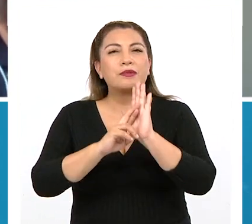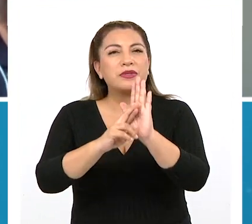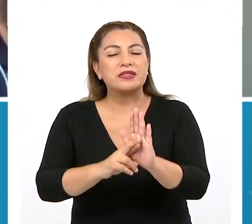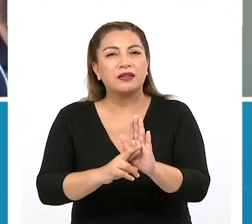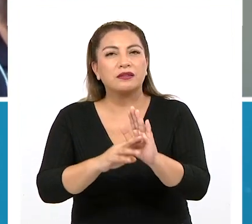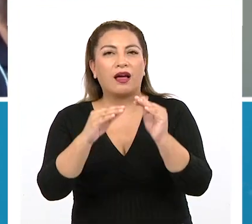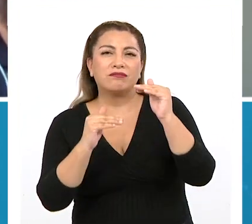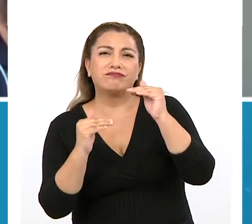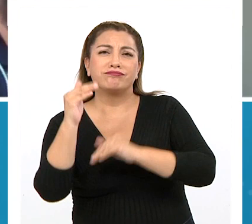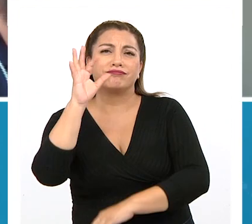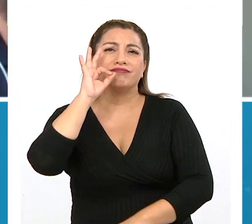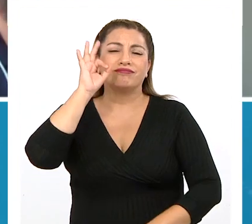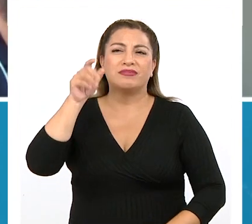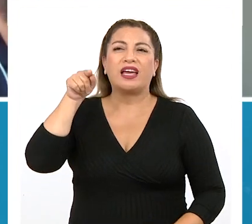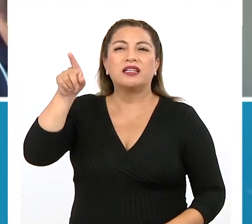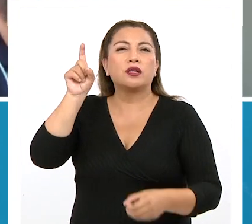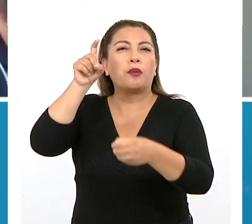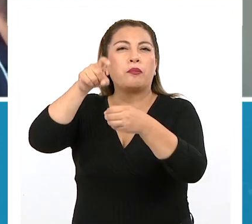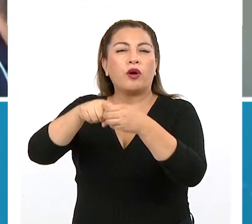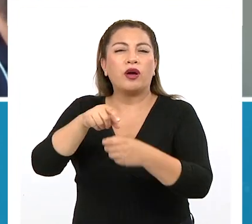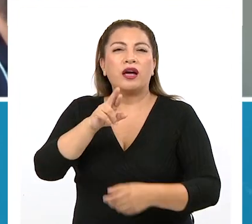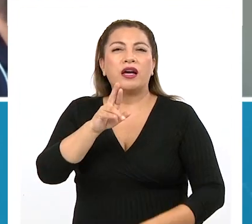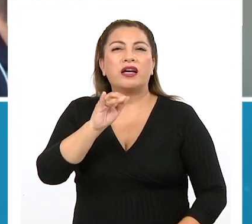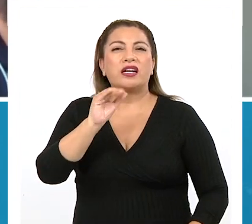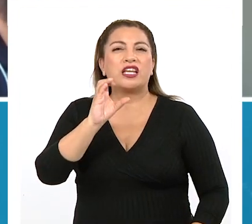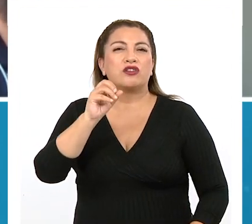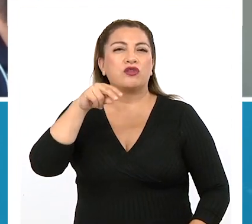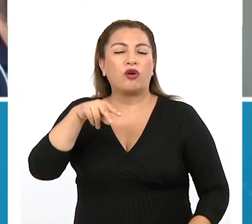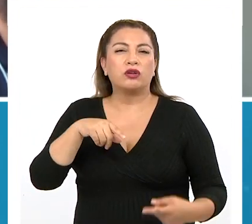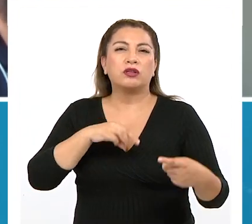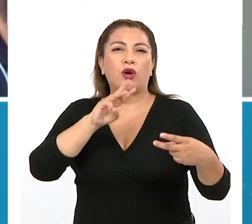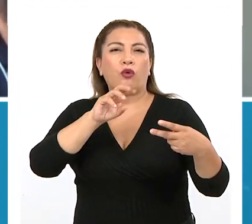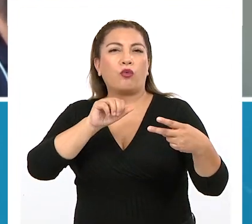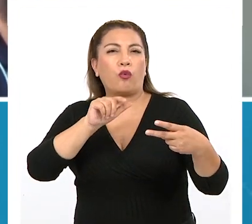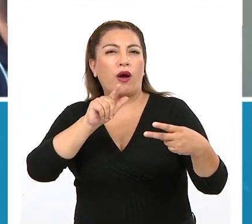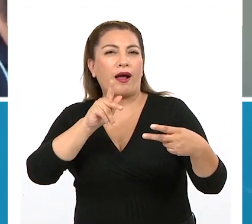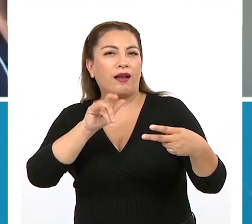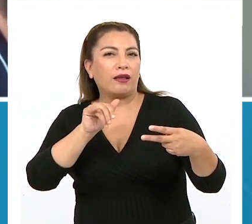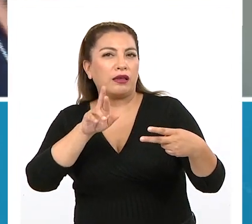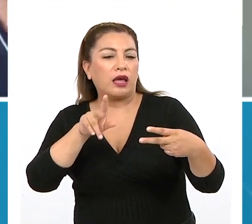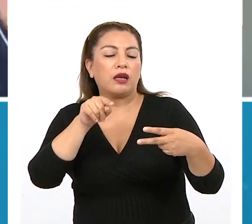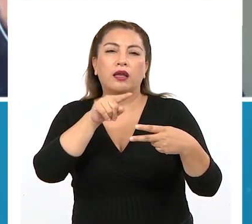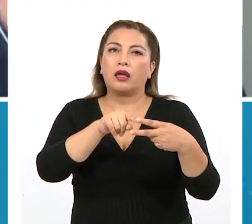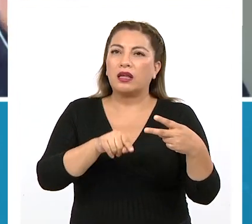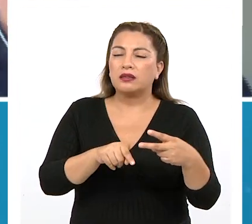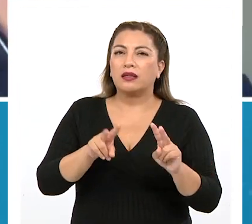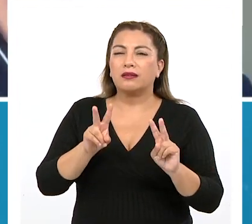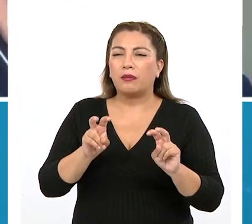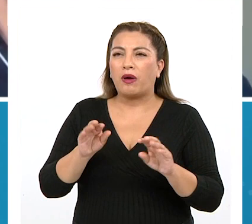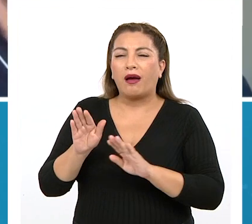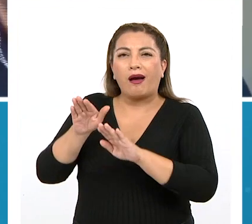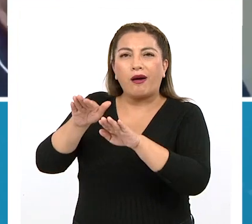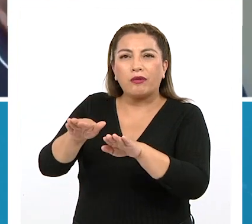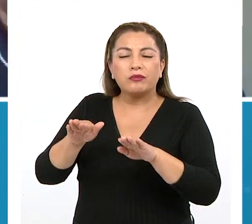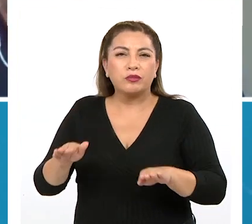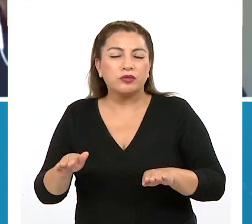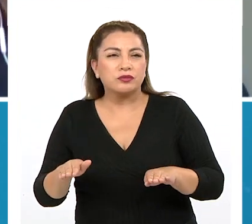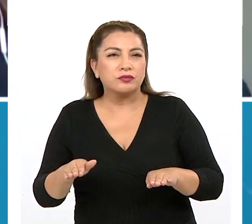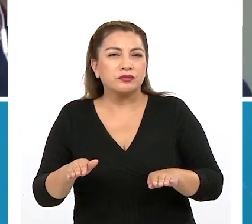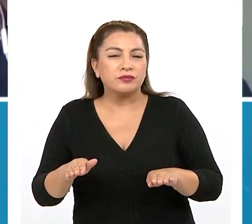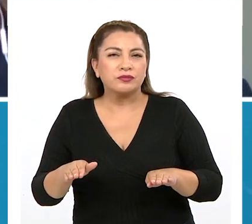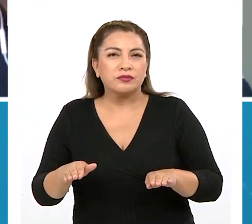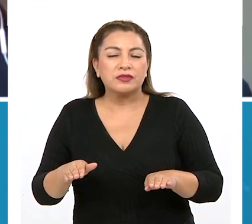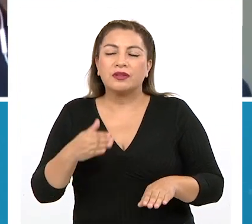la cual pertenece Rincón, a la cual pertenece Walker. Yo creo que acá esa solidaridad, esa afinidad, ese espíritu de clase